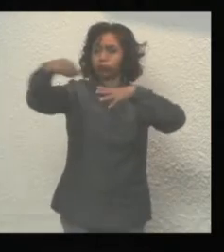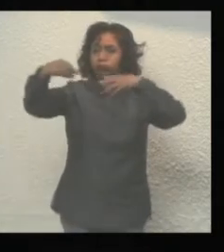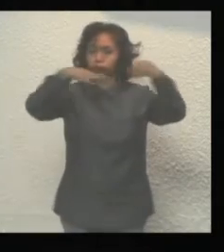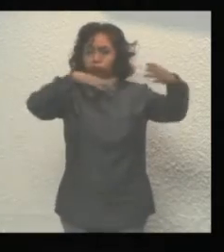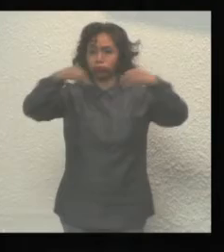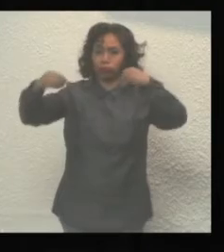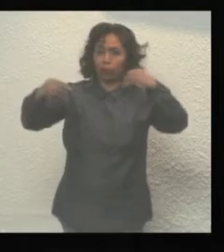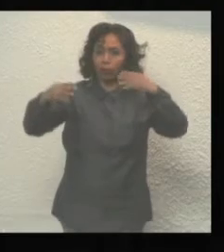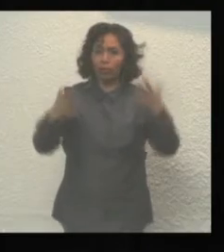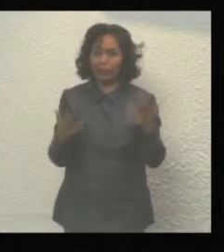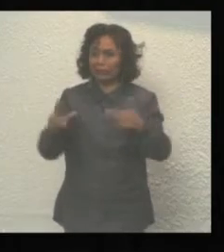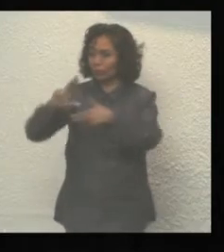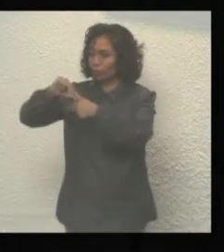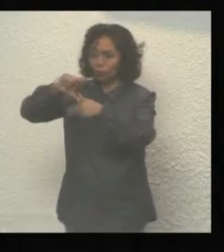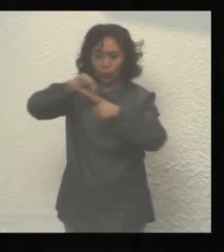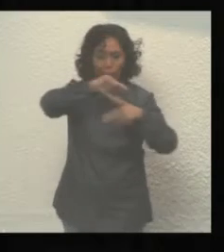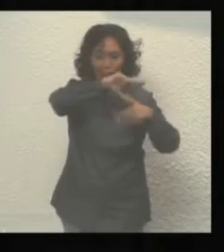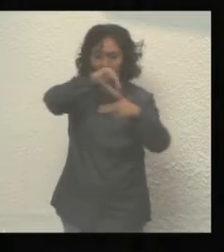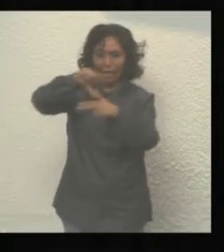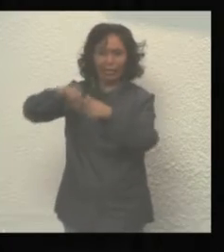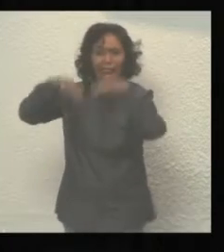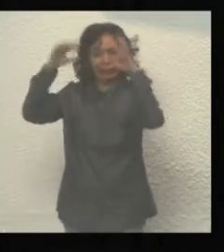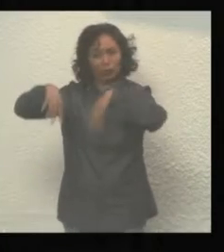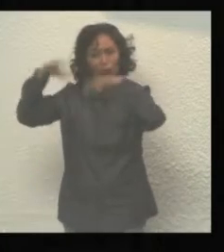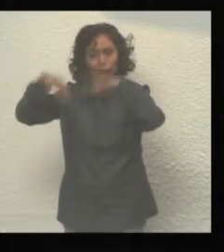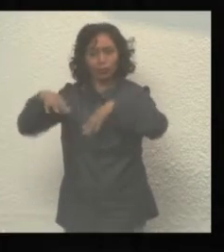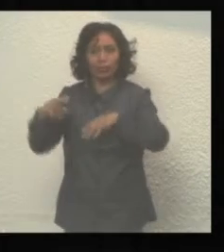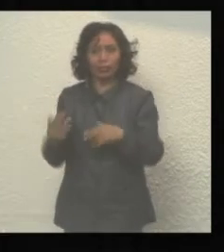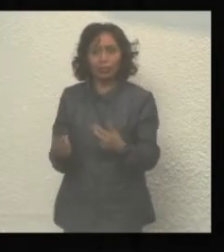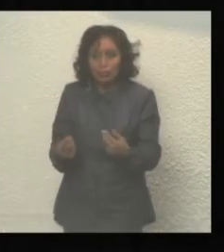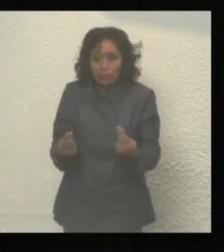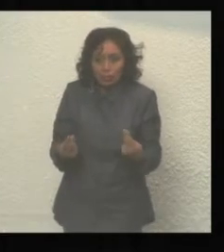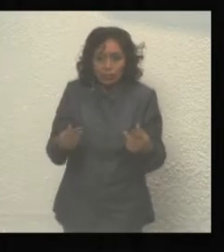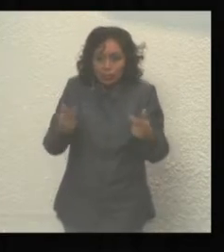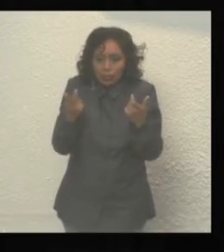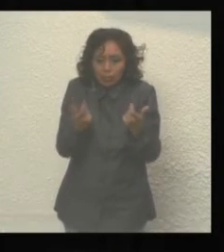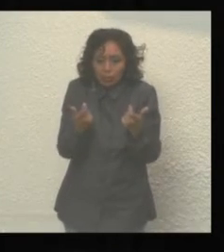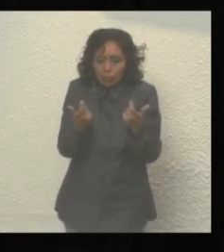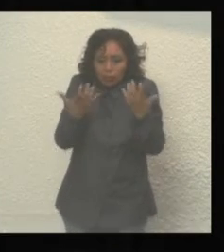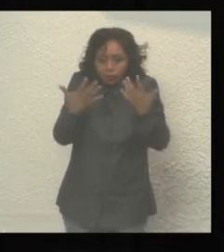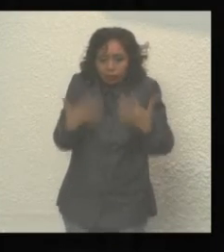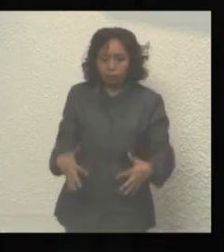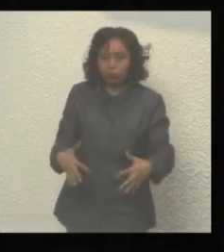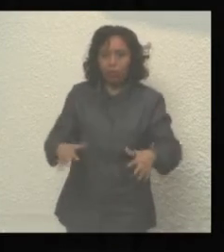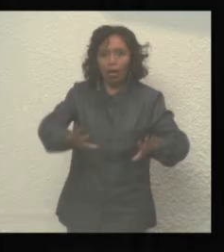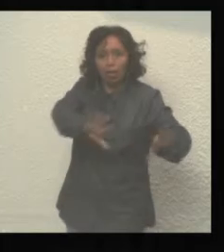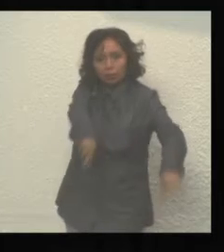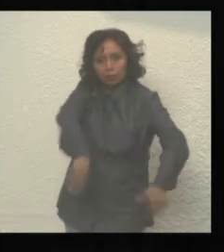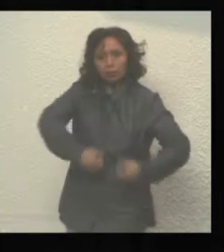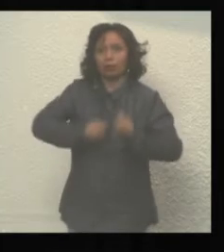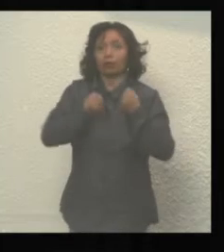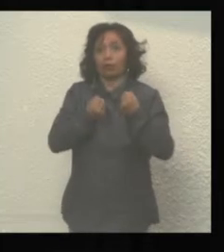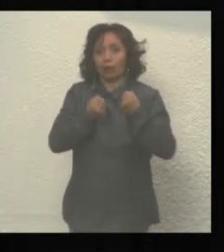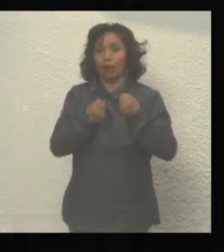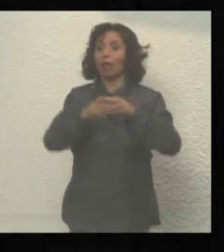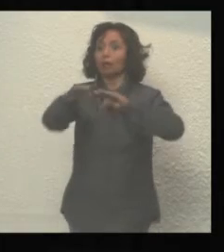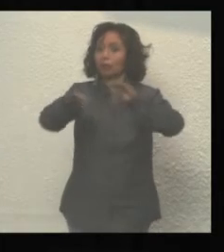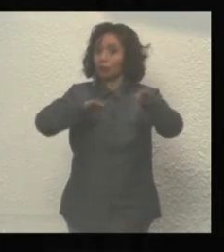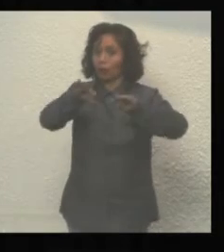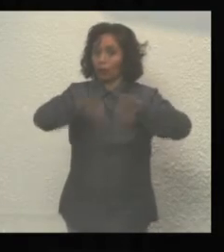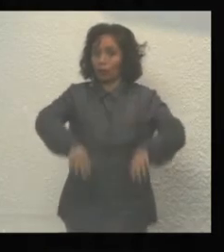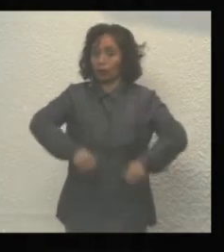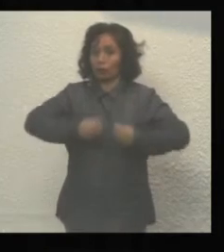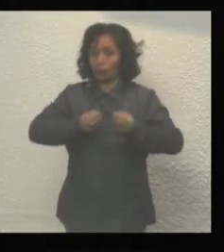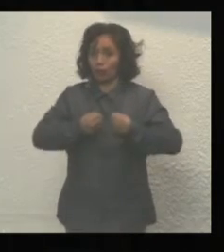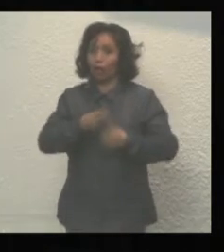los desastres naturales y la necesidad de recuperar nuestra economía y fuentes de trabajo. El pueblo